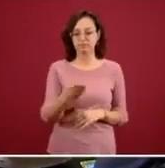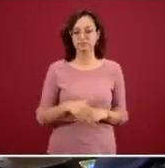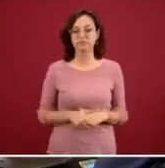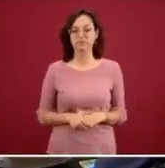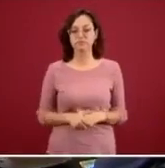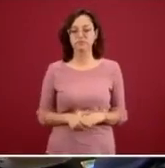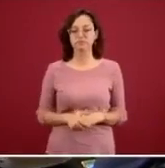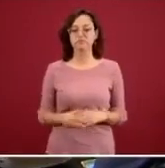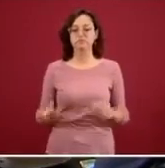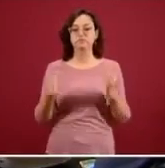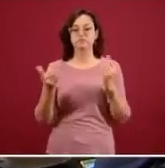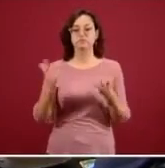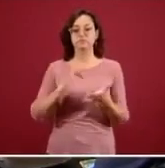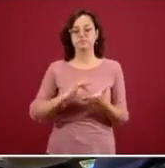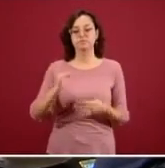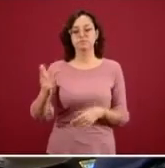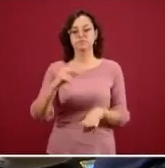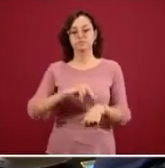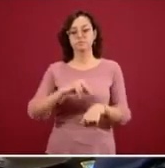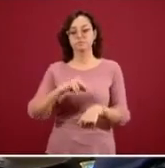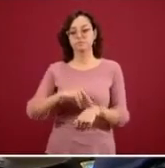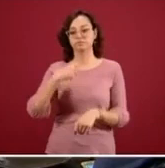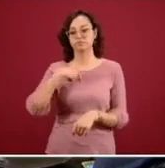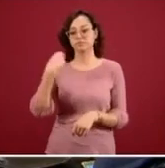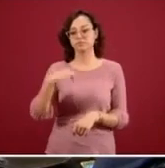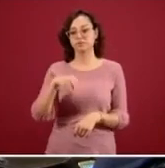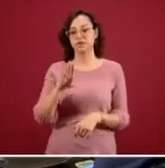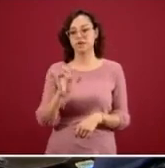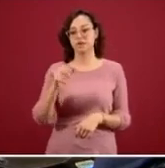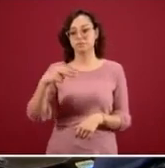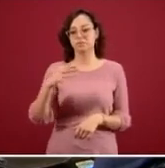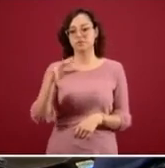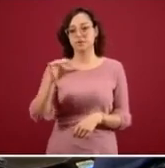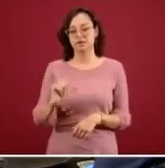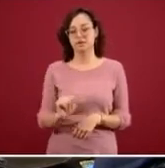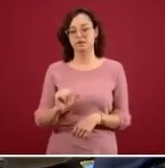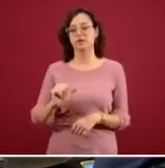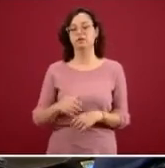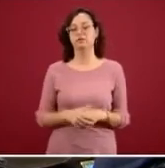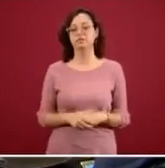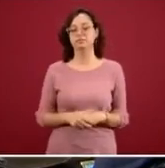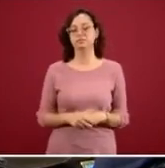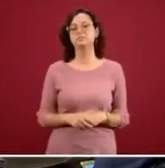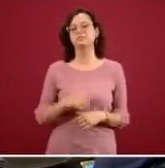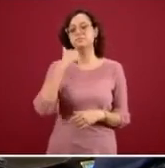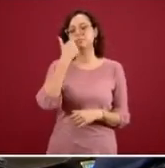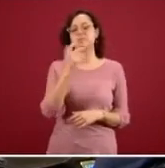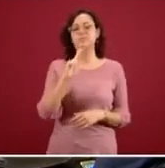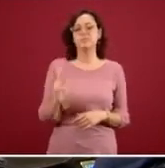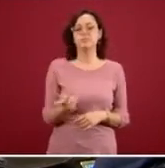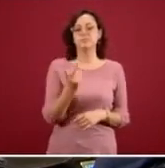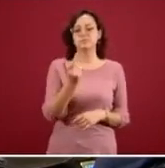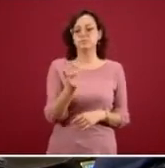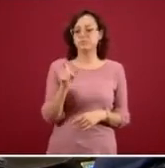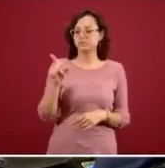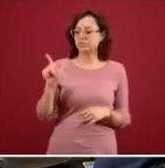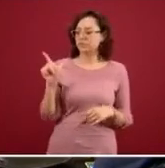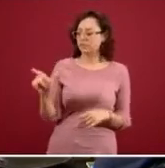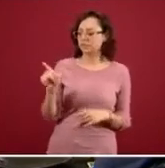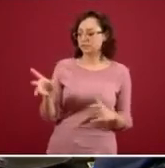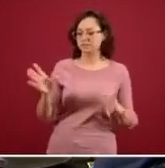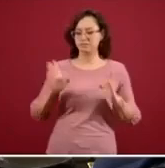Muchas gracias, doctor. Buenas noches, Bianca Aguirre de Notimex TV. Preguntarles sobre el caso de los 17